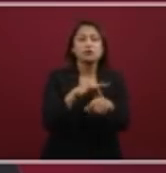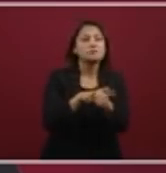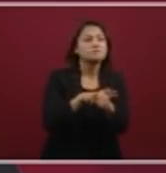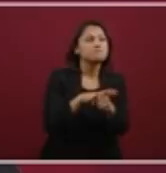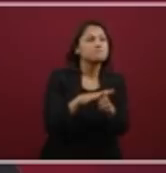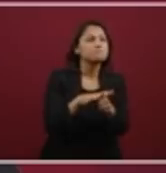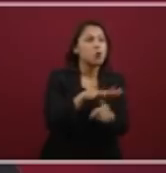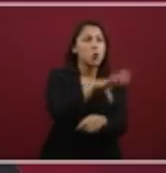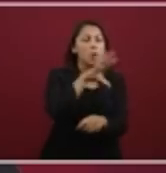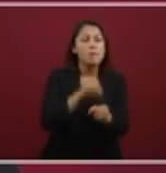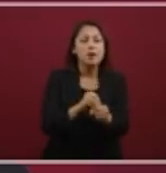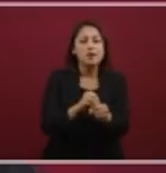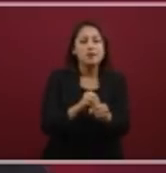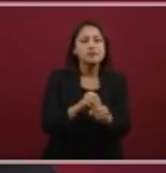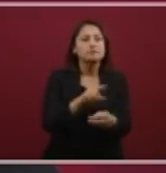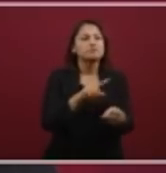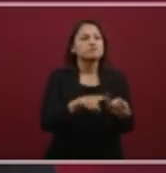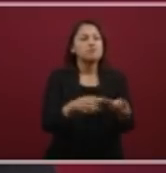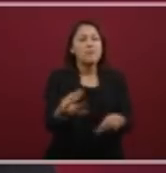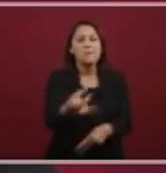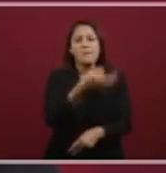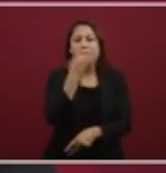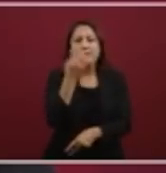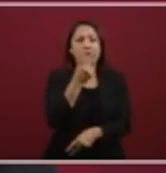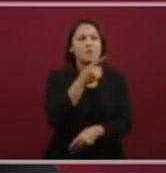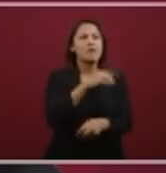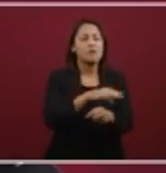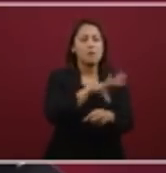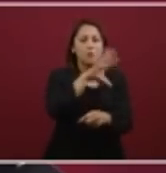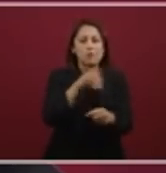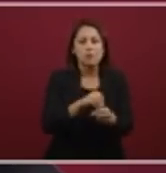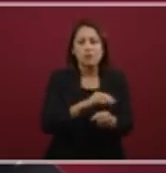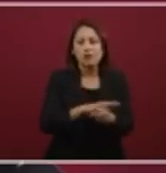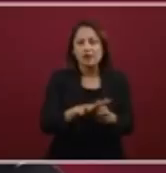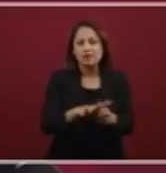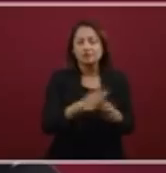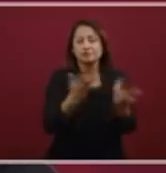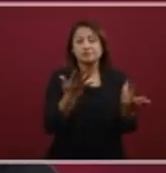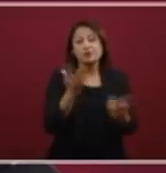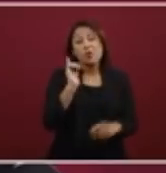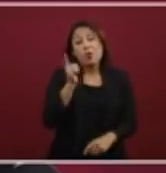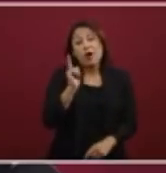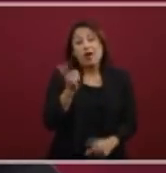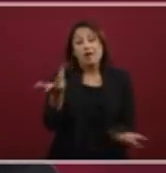secretaria de hacienda y crédito público sí ay